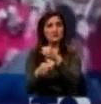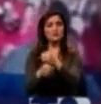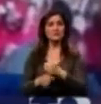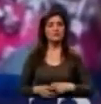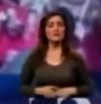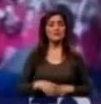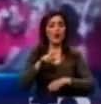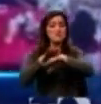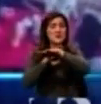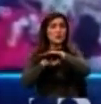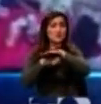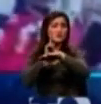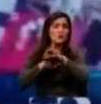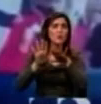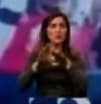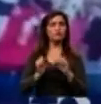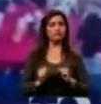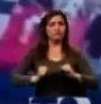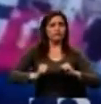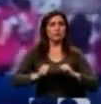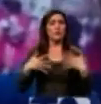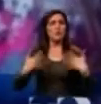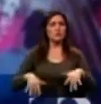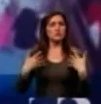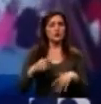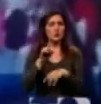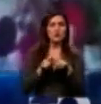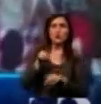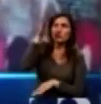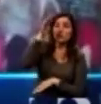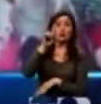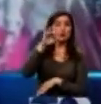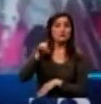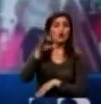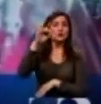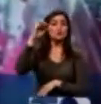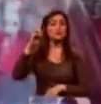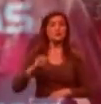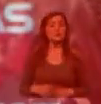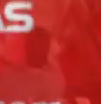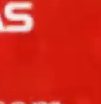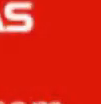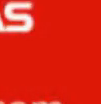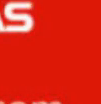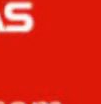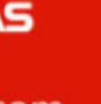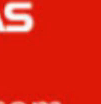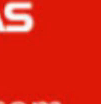años, trigueño, de contextura gruesa y mediría 1,80. Paul Tutibén, 24 horas.